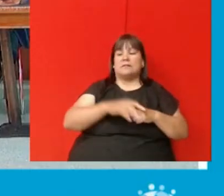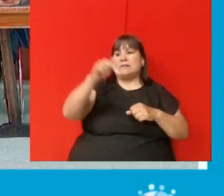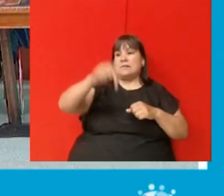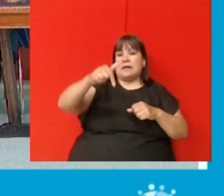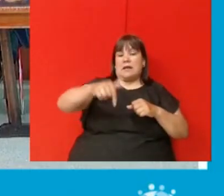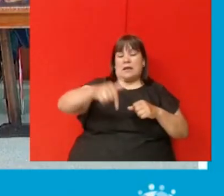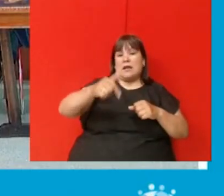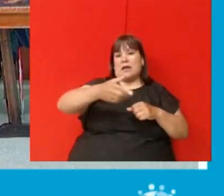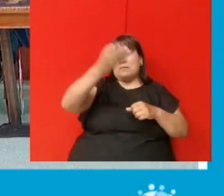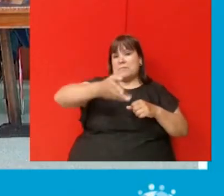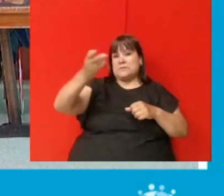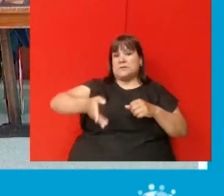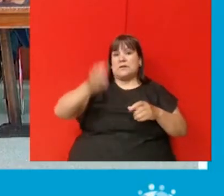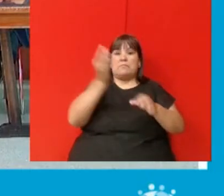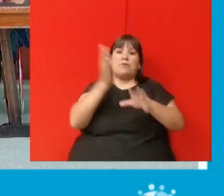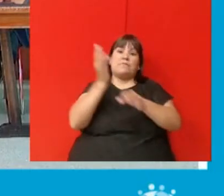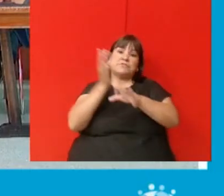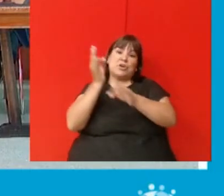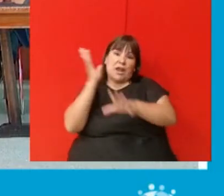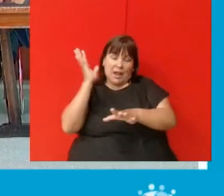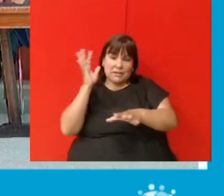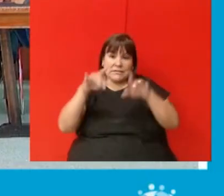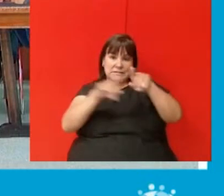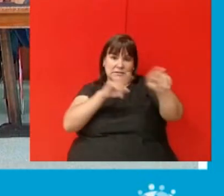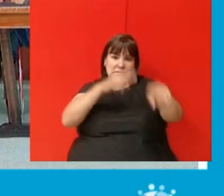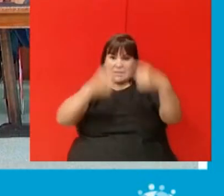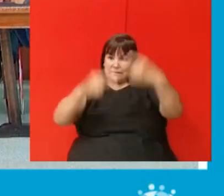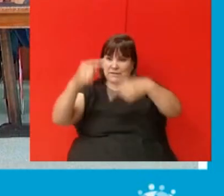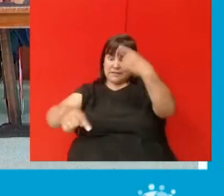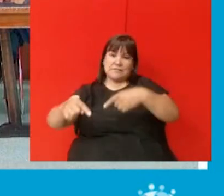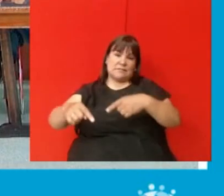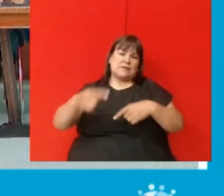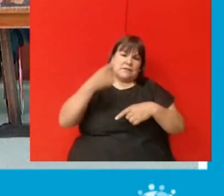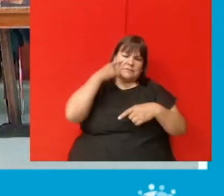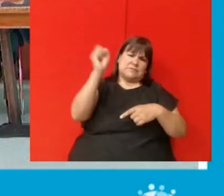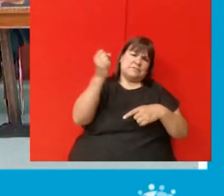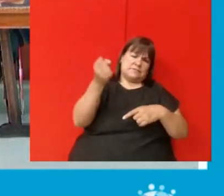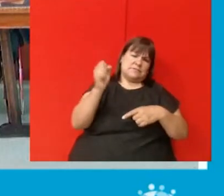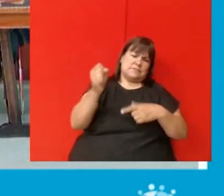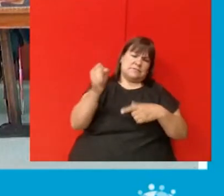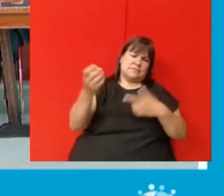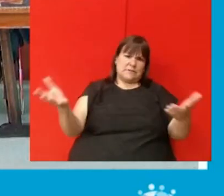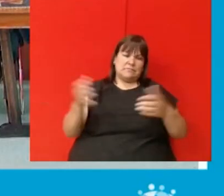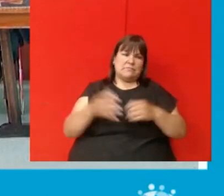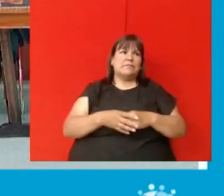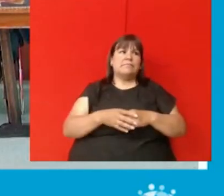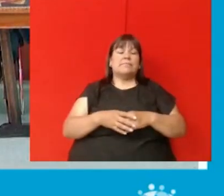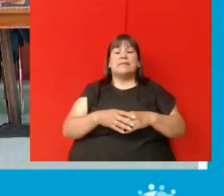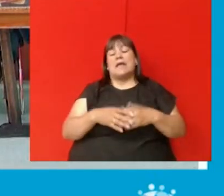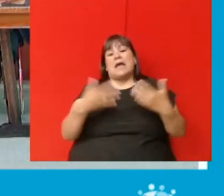de las distintas carreras lo sabemos, pero creo que es una falencia